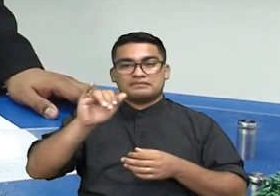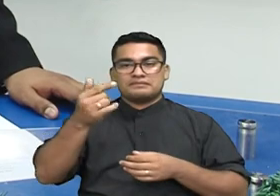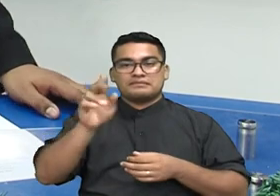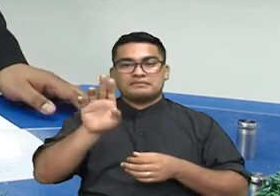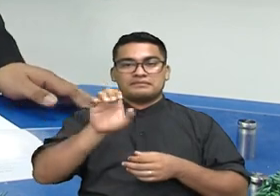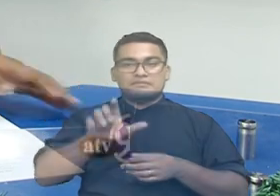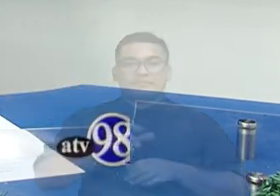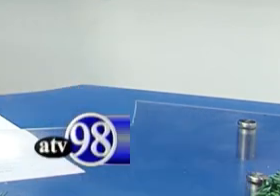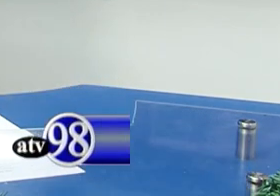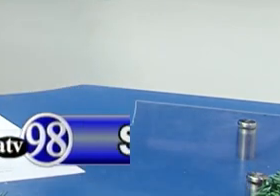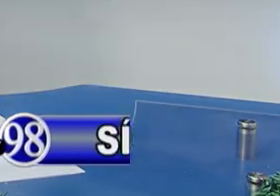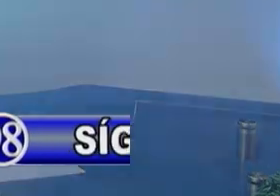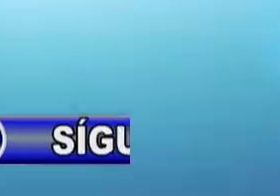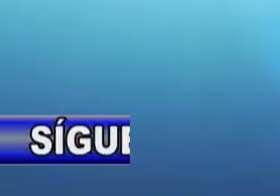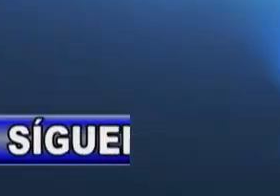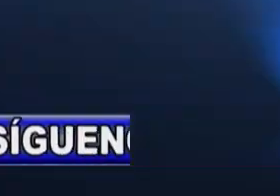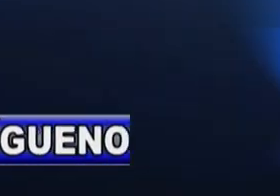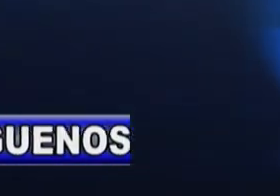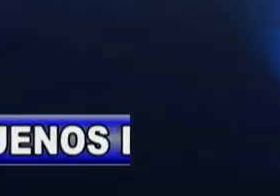más detalles.